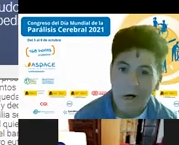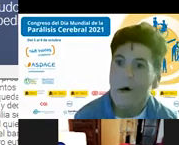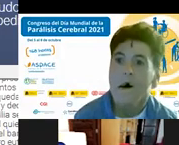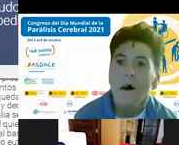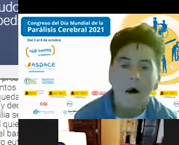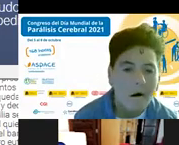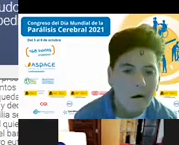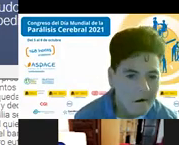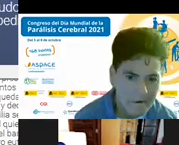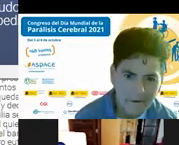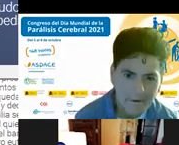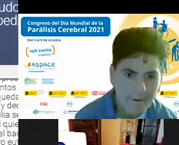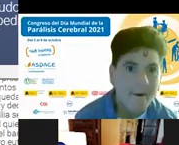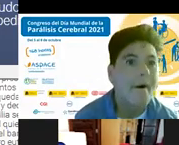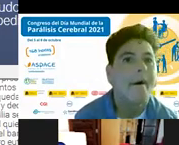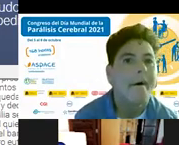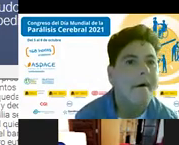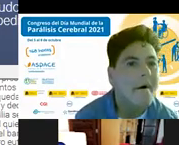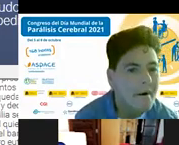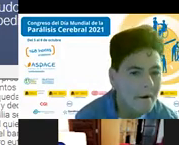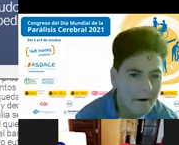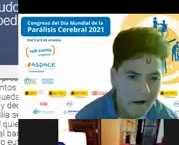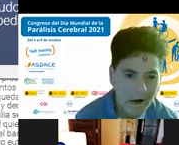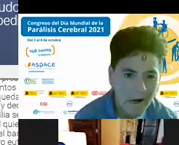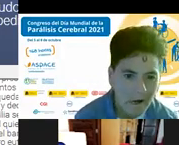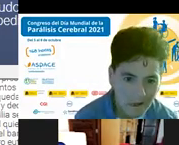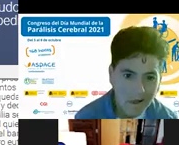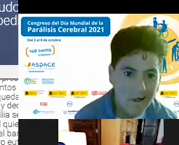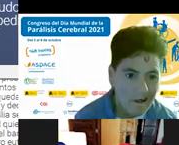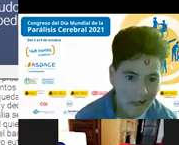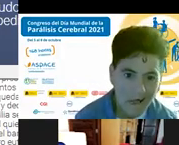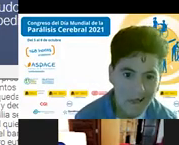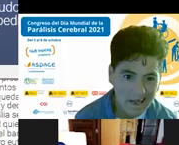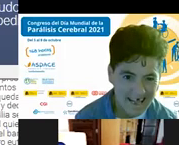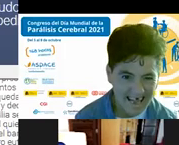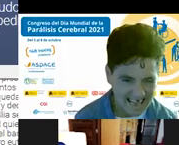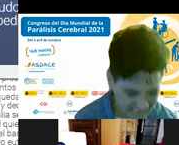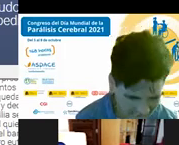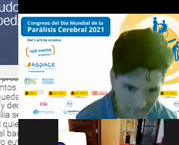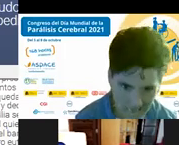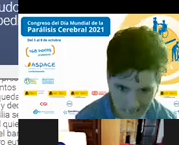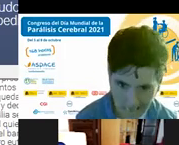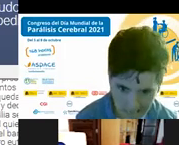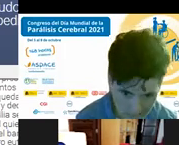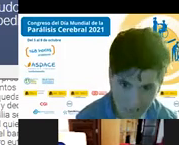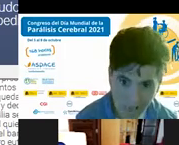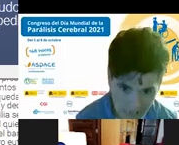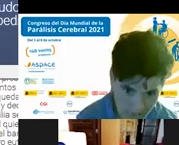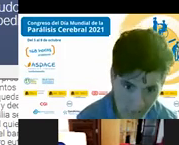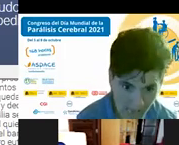nivel físico y comunicacional, y ella nos va a explicar las barreras a las que se ha